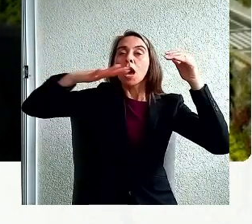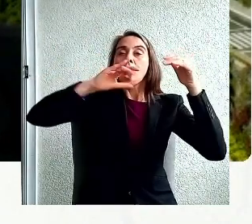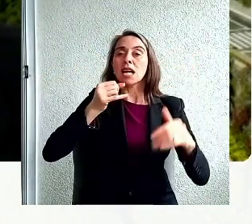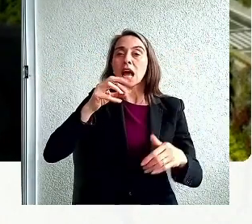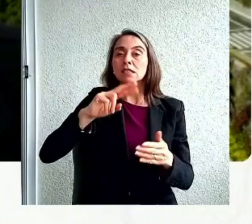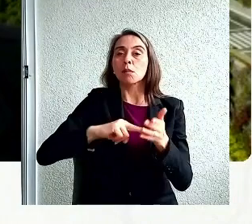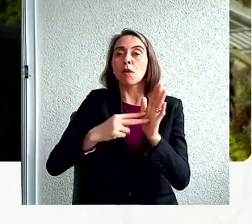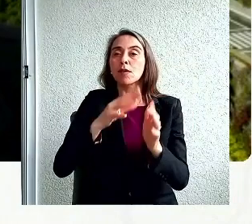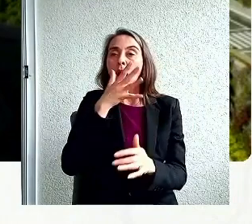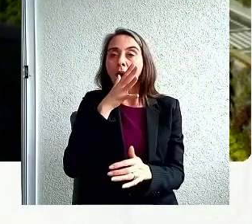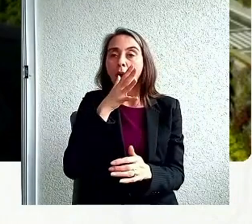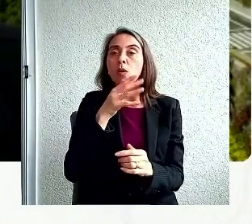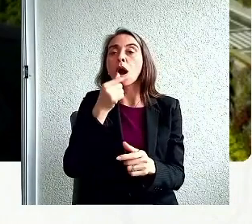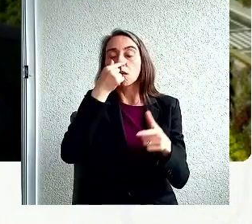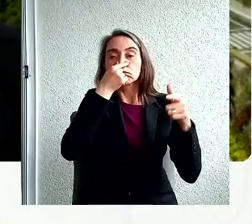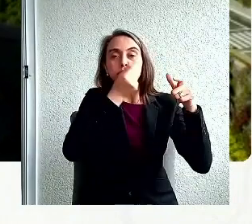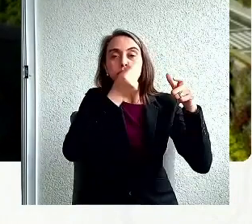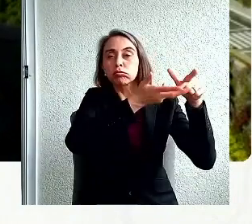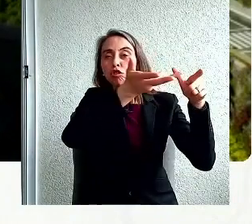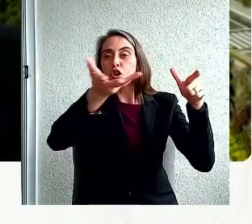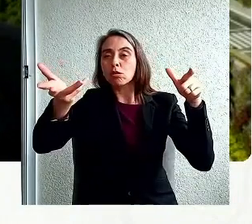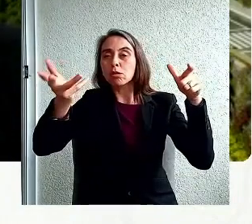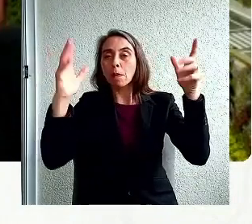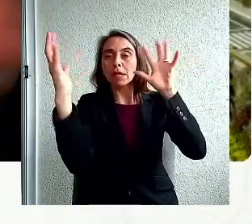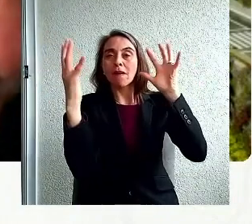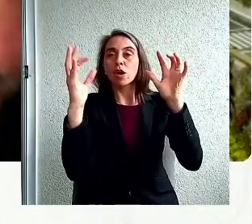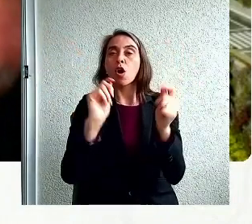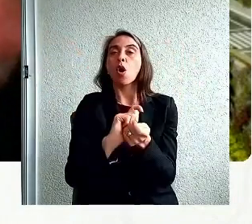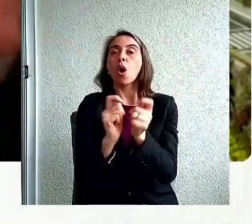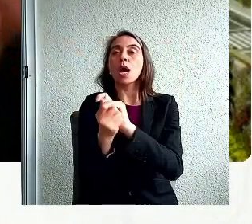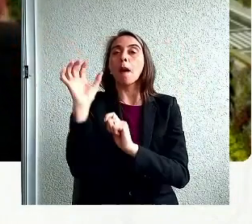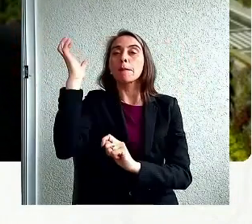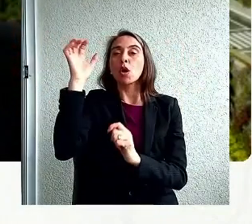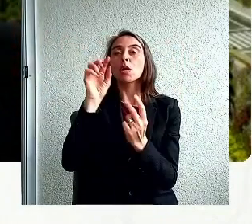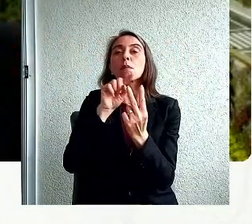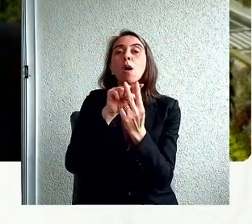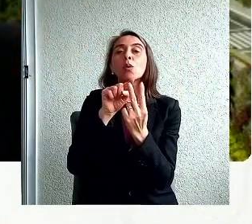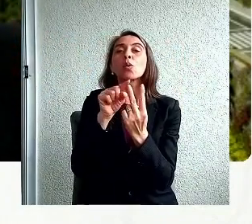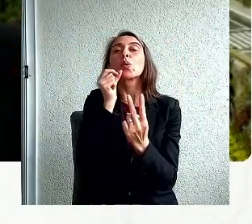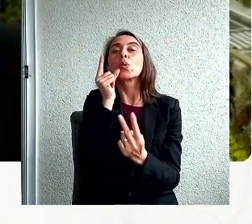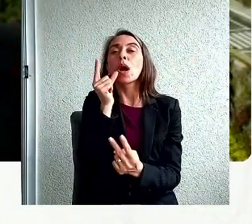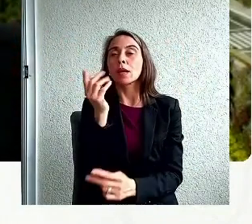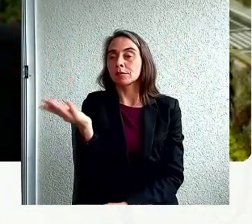Muchas gracias. Voy a compartir pantalla. ¿Se ve ahí la presentación?